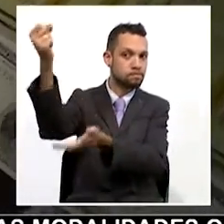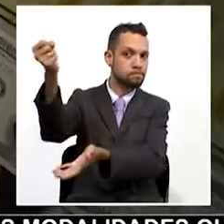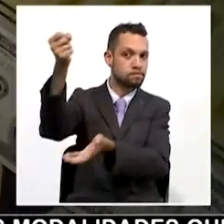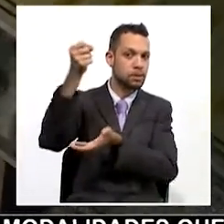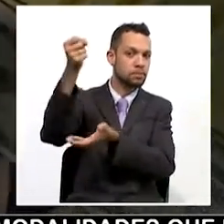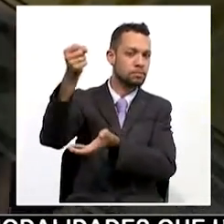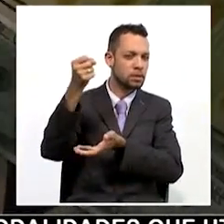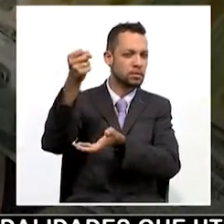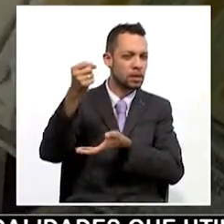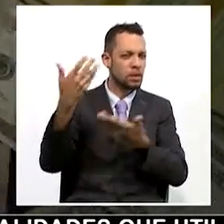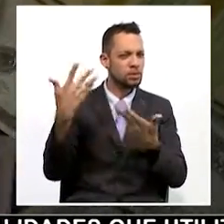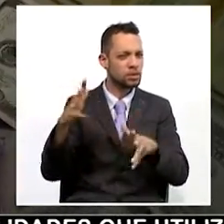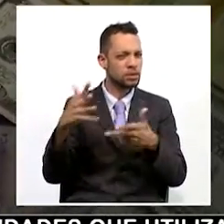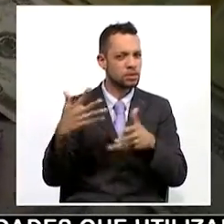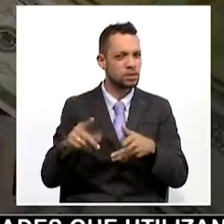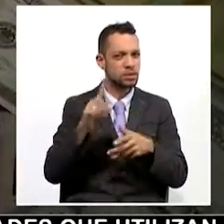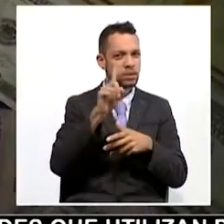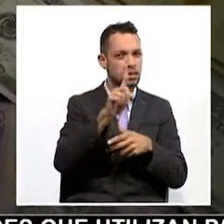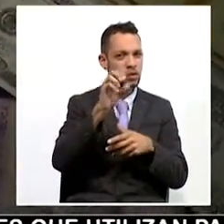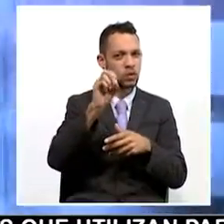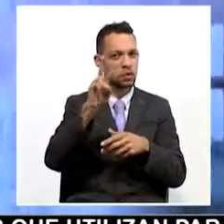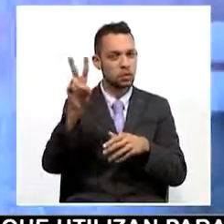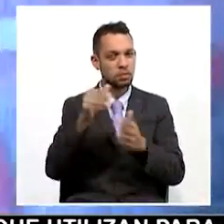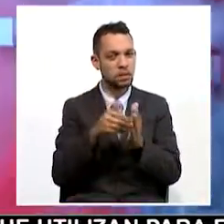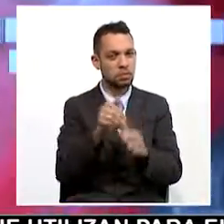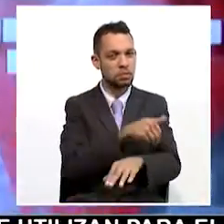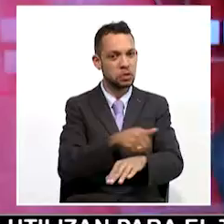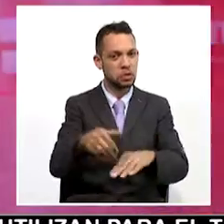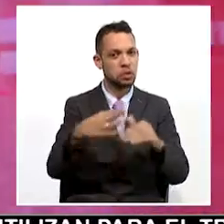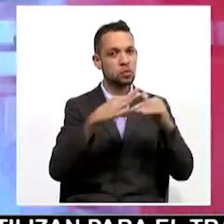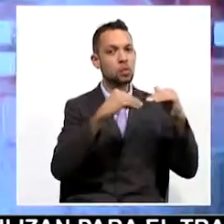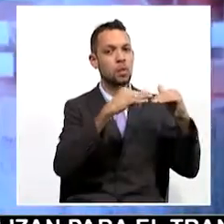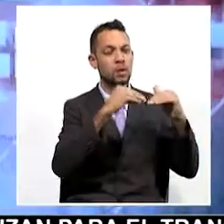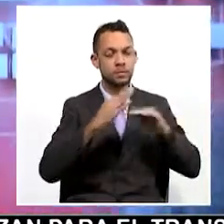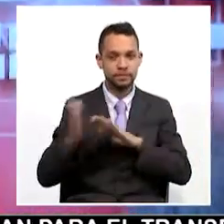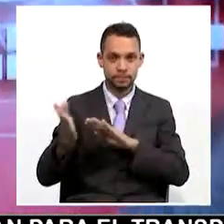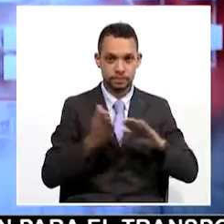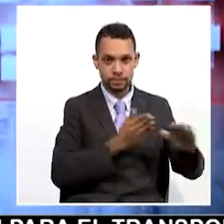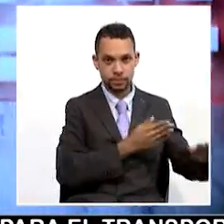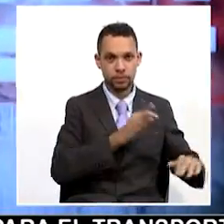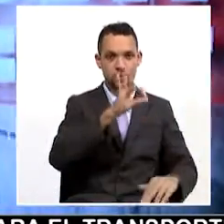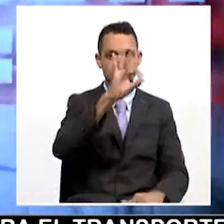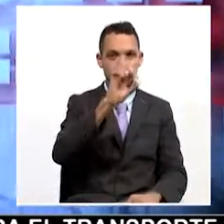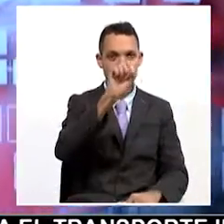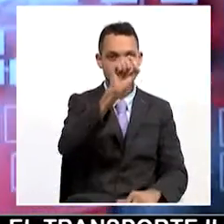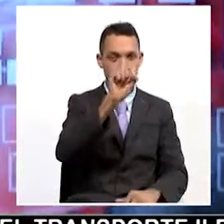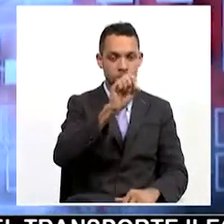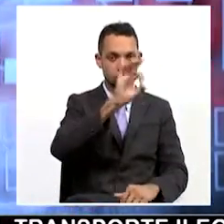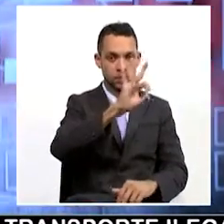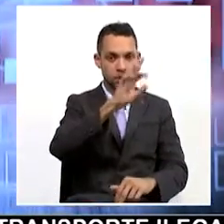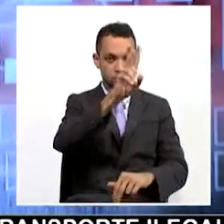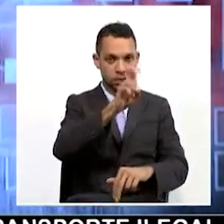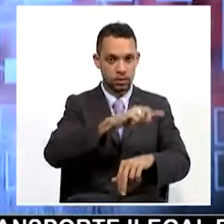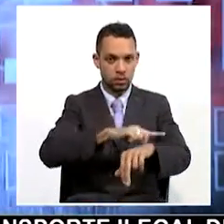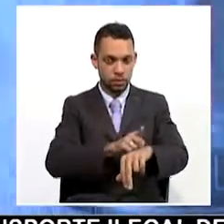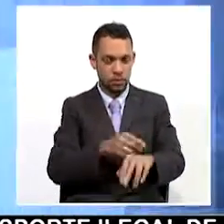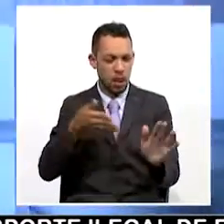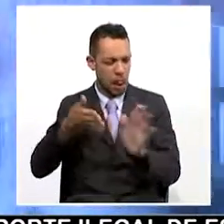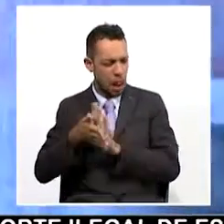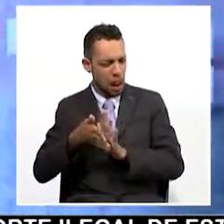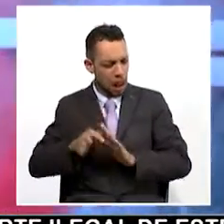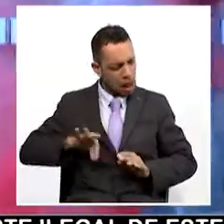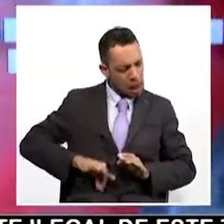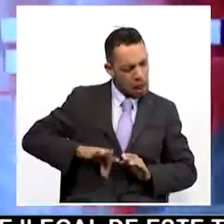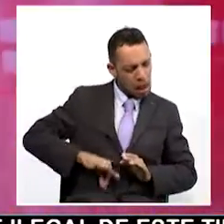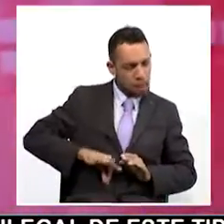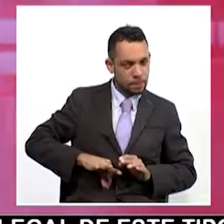le ingresaron unos 102 millones de dólares. Bueno, 8:37 minutos de la noche, hablando de su bolsillo, hablando de las